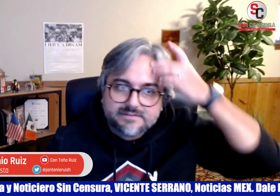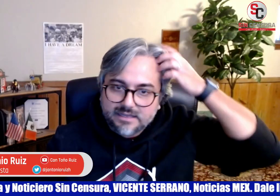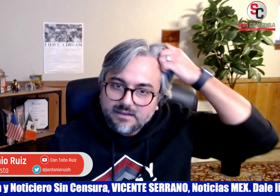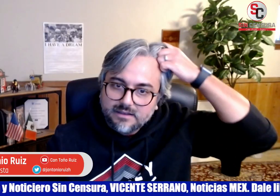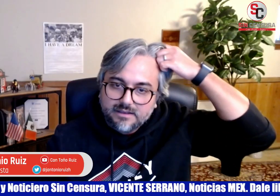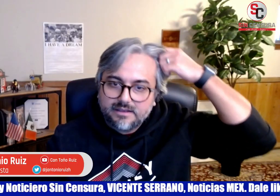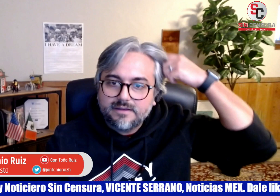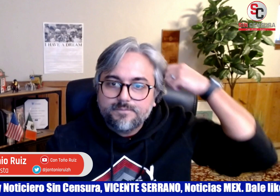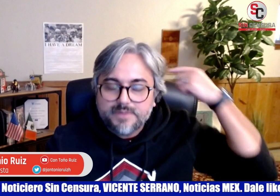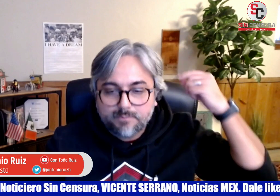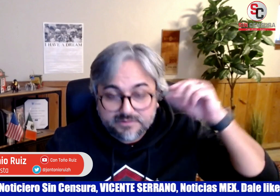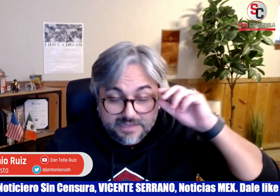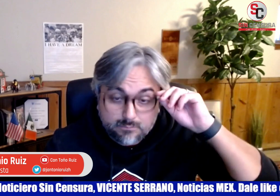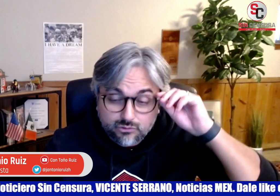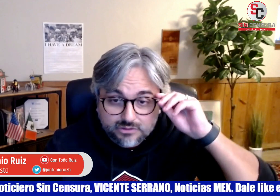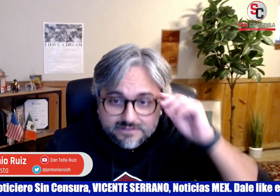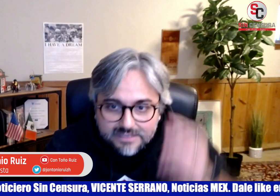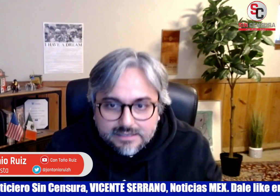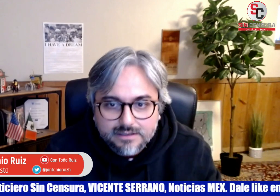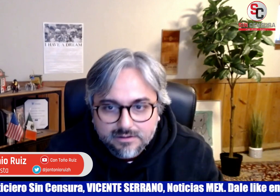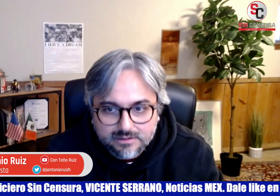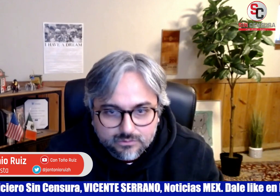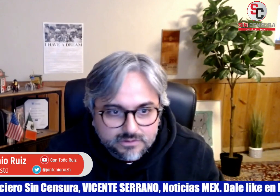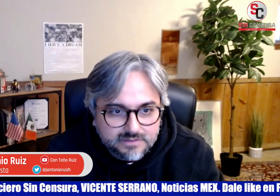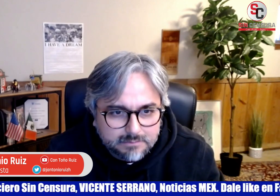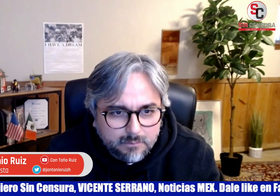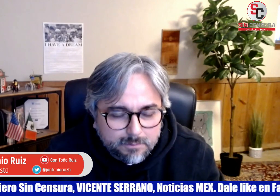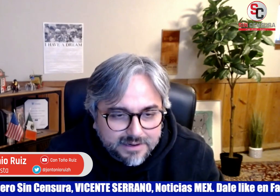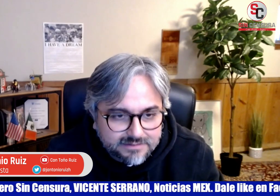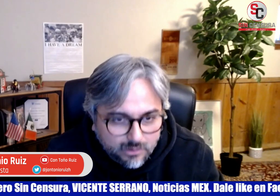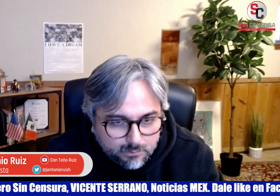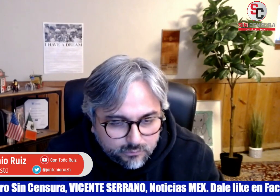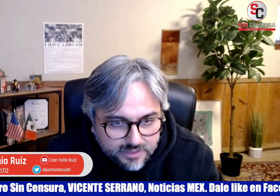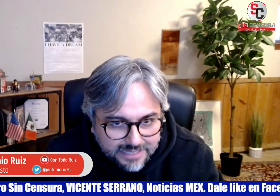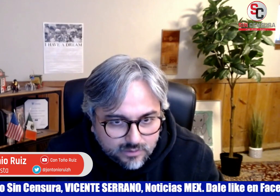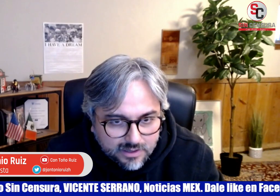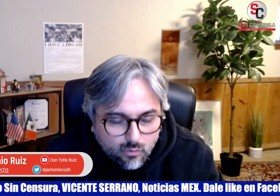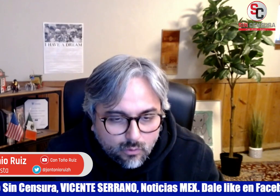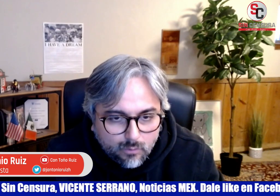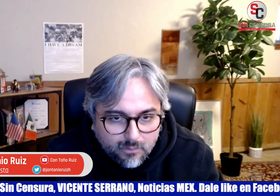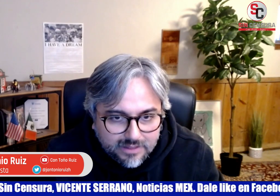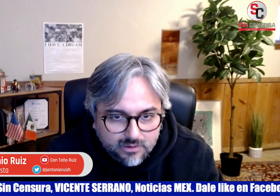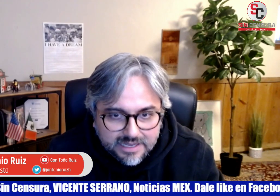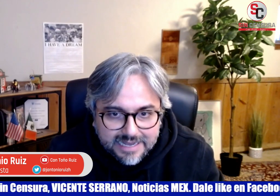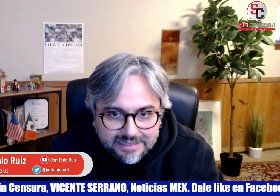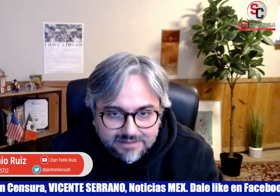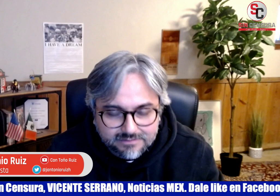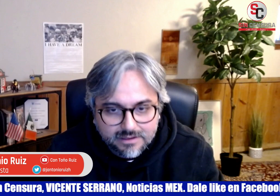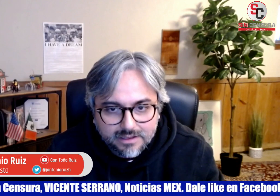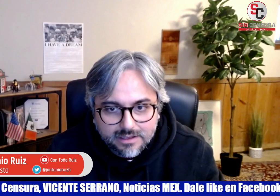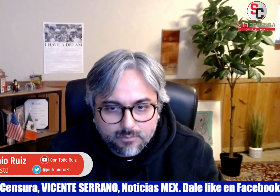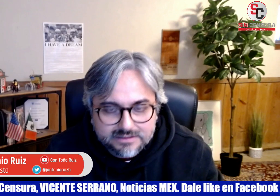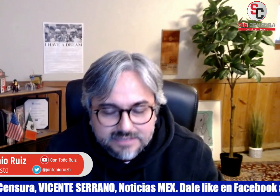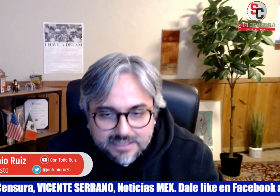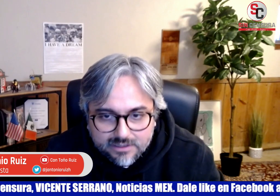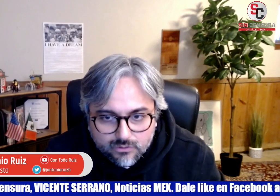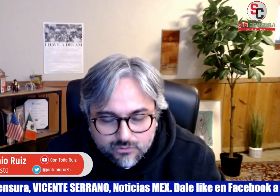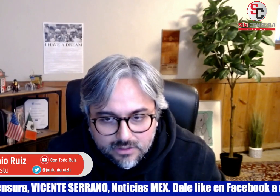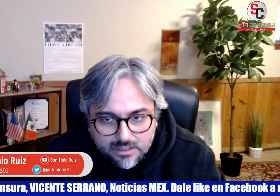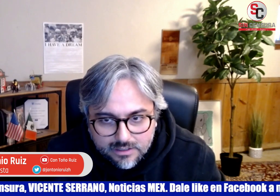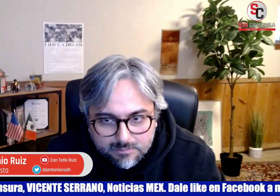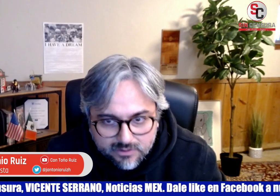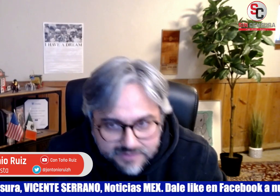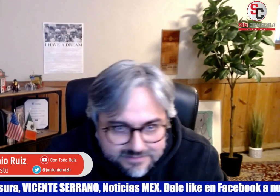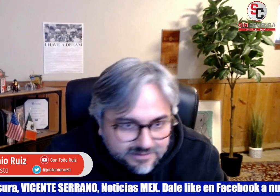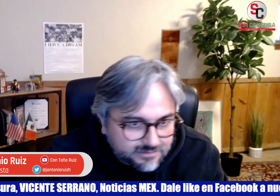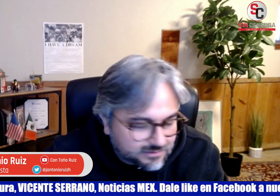mancha tizna. Y pues que hay muchos así. Es un sistema muy parecido al porfiriato, una cúpula de oligarcas,